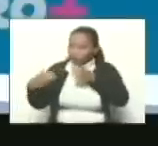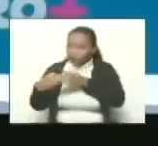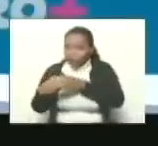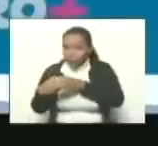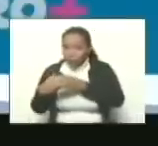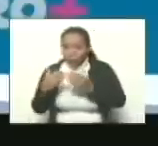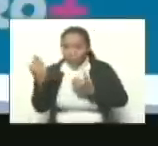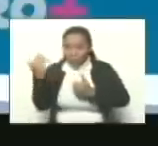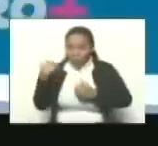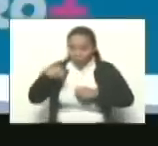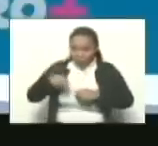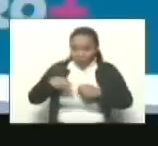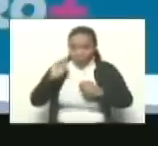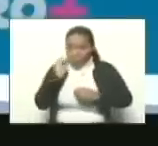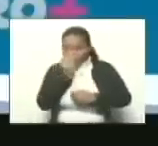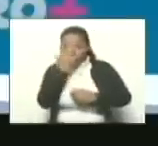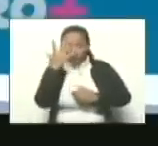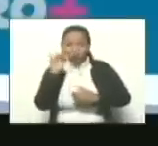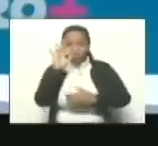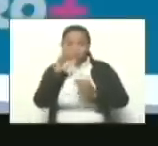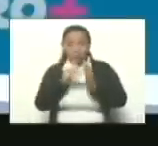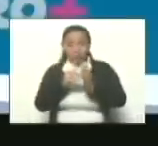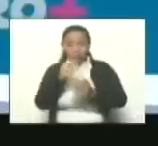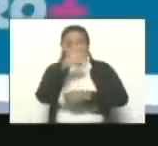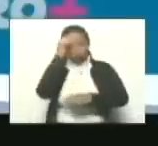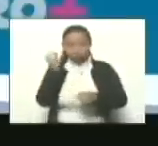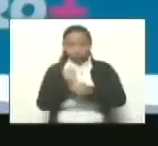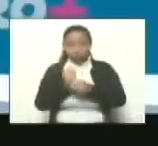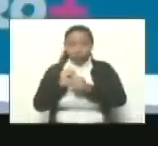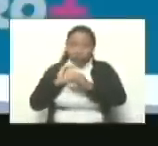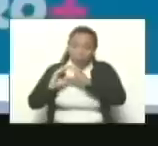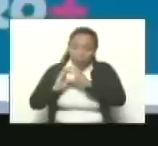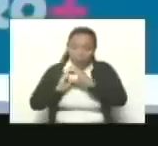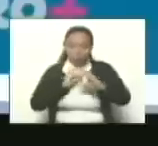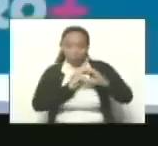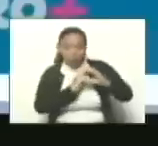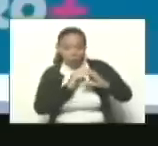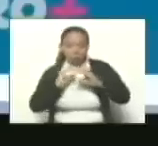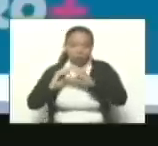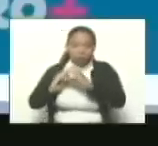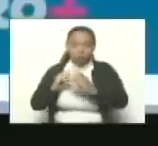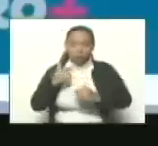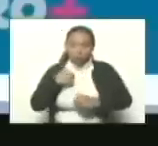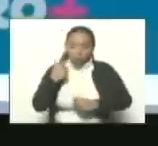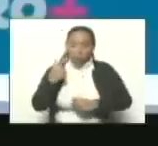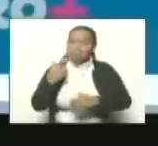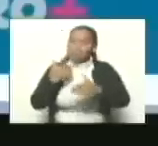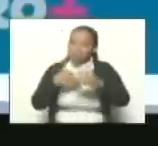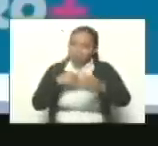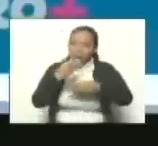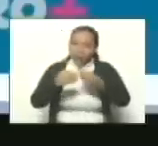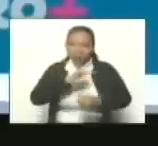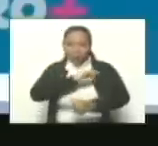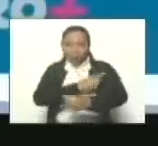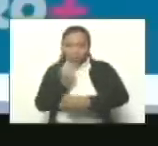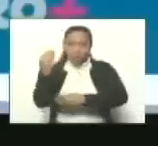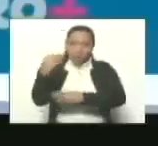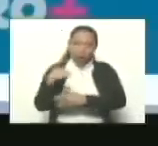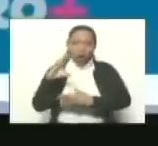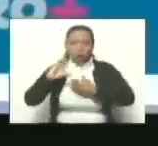Miraflores. Como 3.000 trabajadores, conversamos y les dije, vamos a fortalecer a Conviasa,